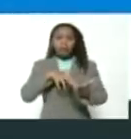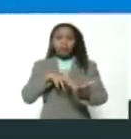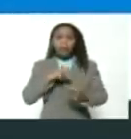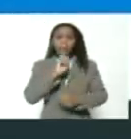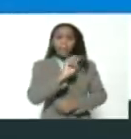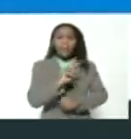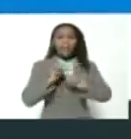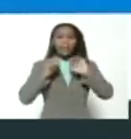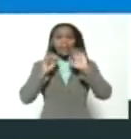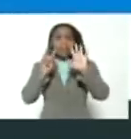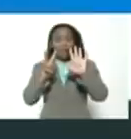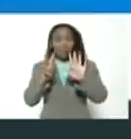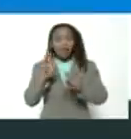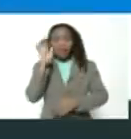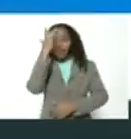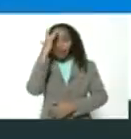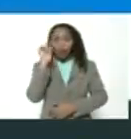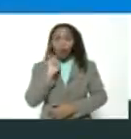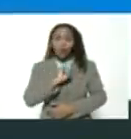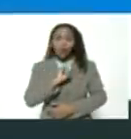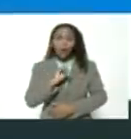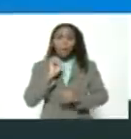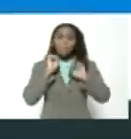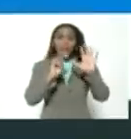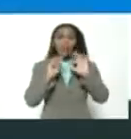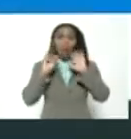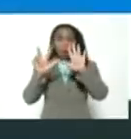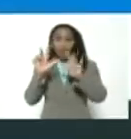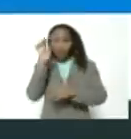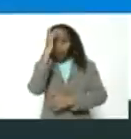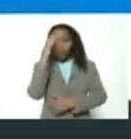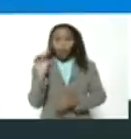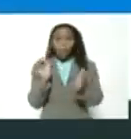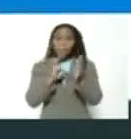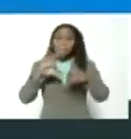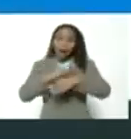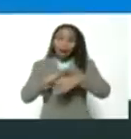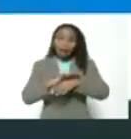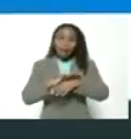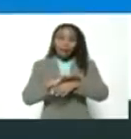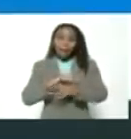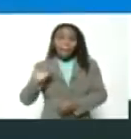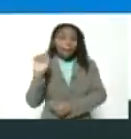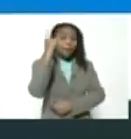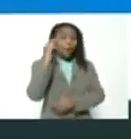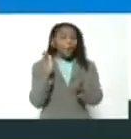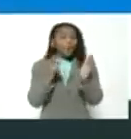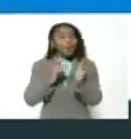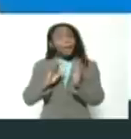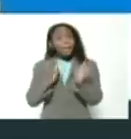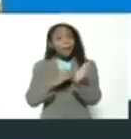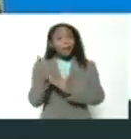27 de febrero, lunes. 28 de febrero, martes. 1 de marzo, miércoles.